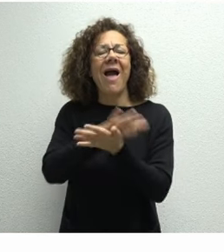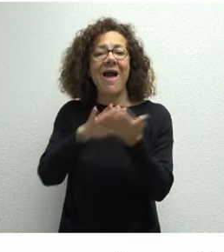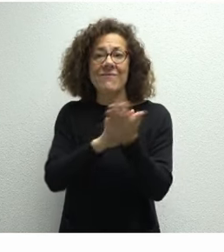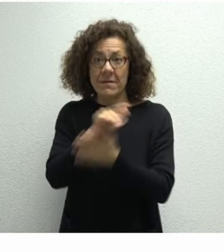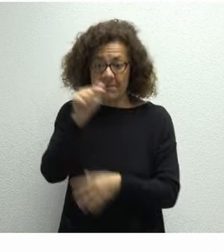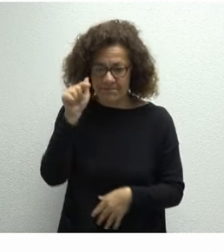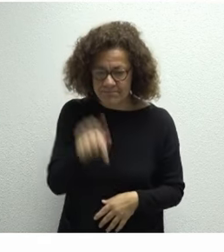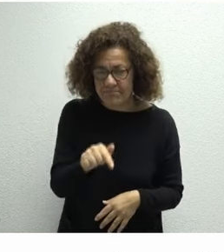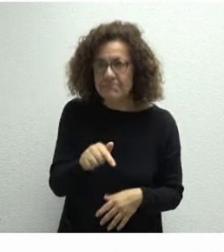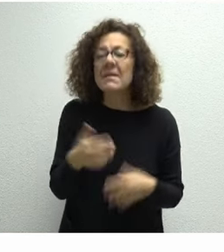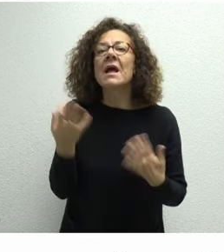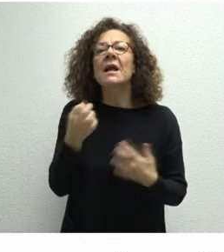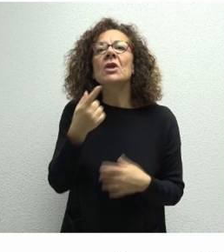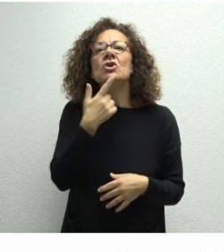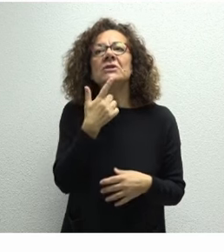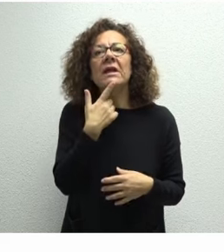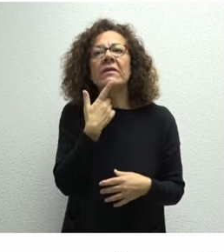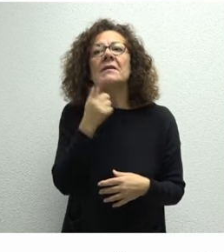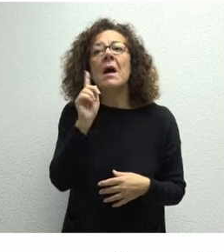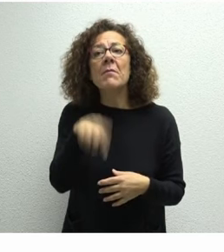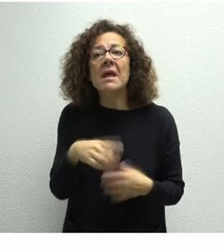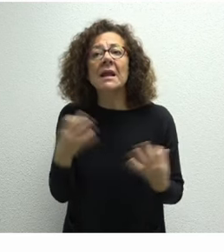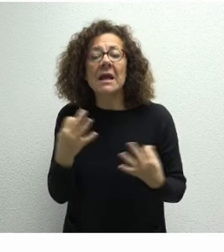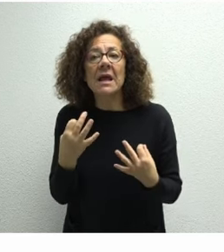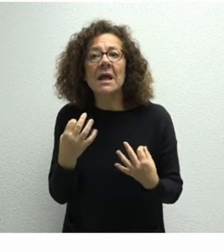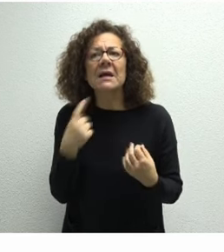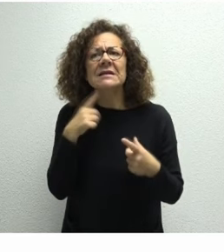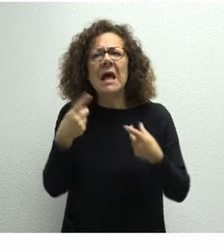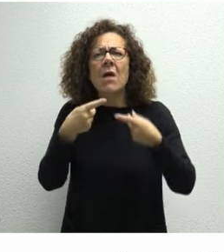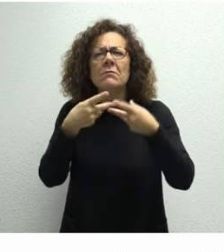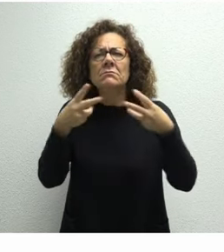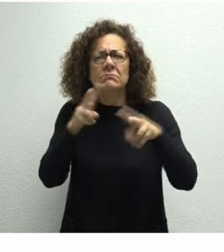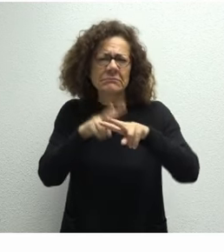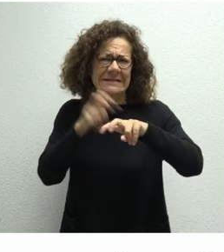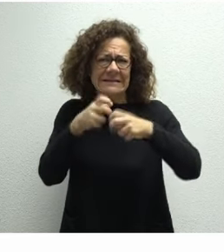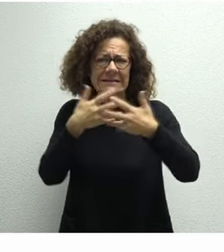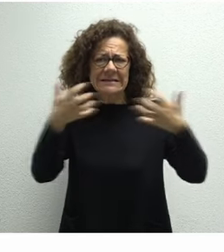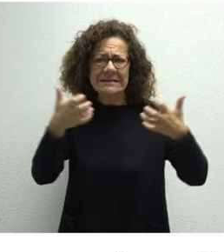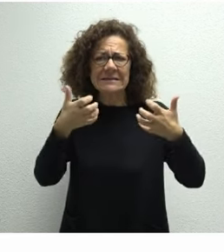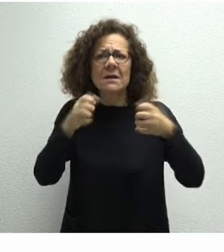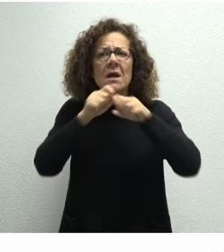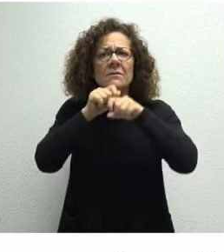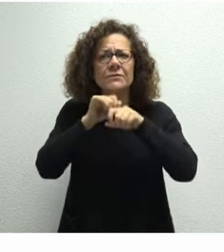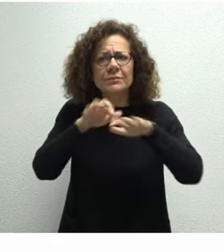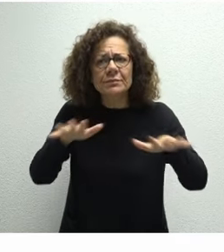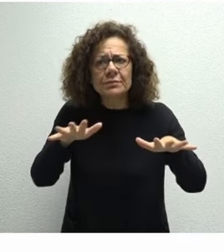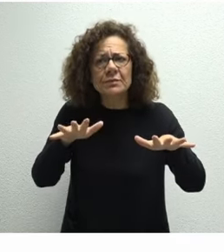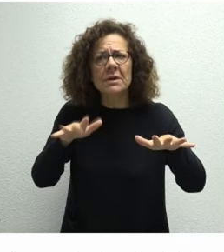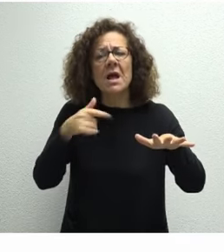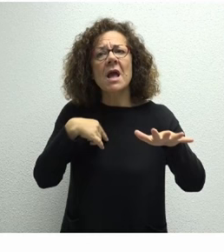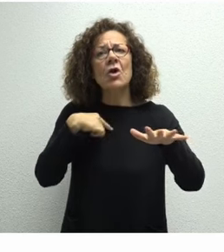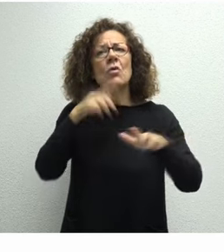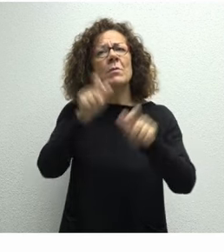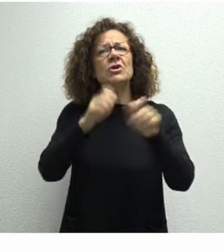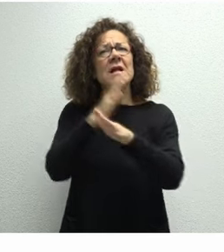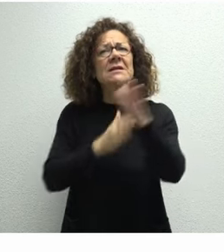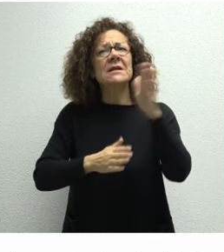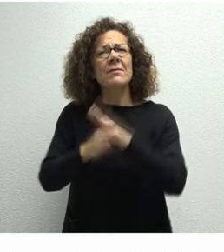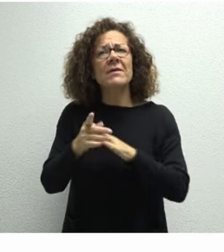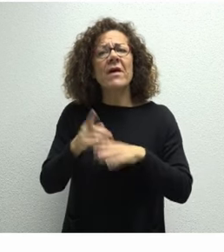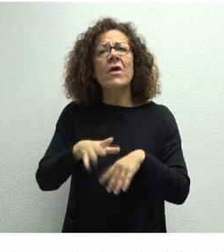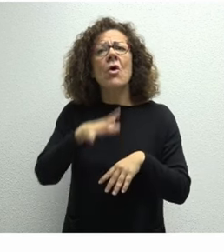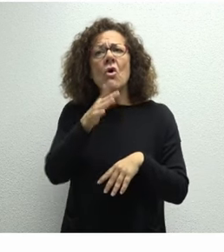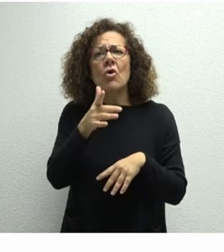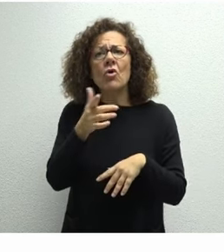ella no que nos señala entre otras cosas no que está en negrita extender redes de apoyos integrales a personas con discapacidad intelectual del suño con